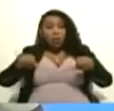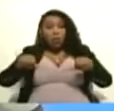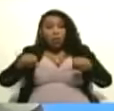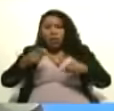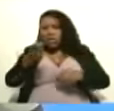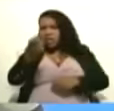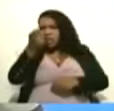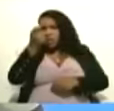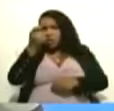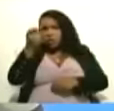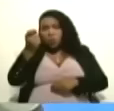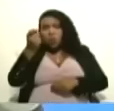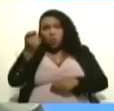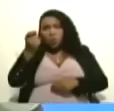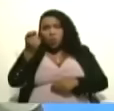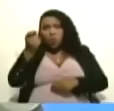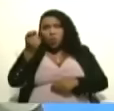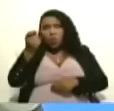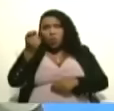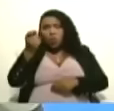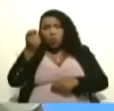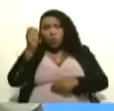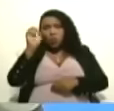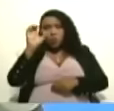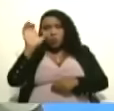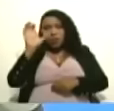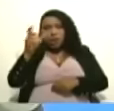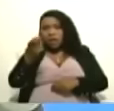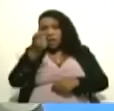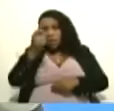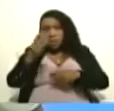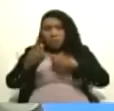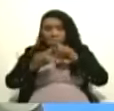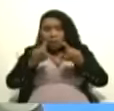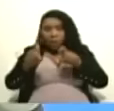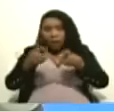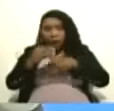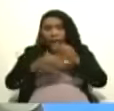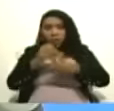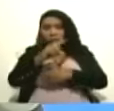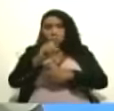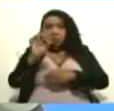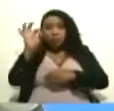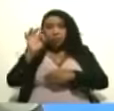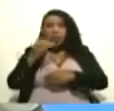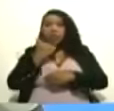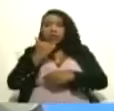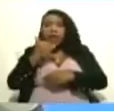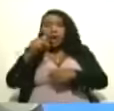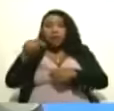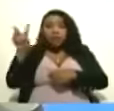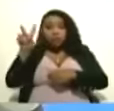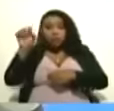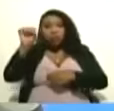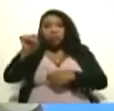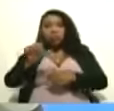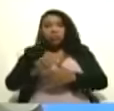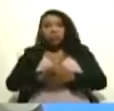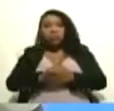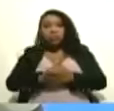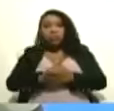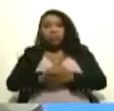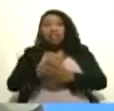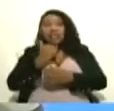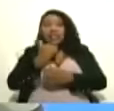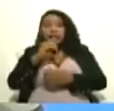opción que se haya consultado a nadie en ningún referendo ha obtenido casi el 100% ninguna en Venezuela sí casi